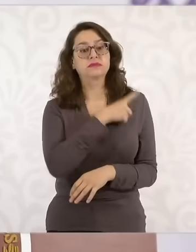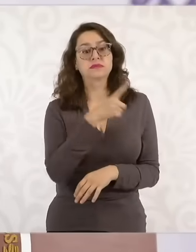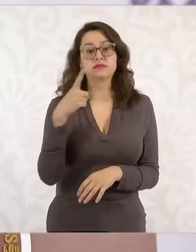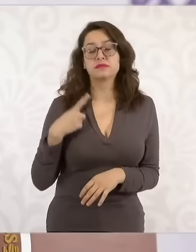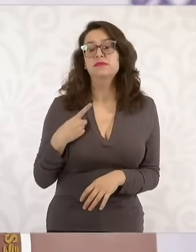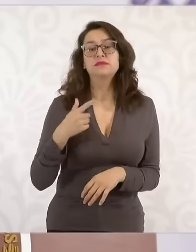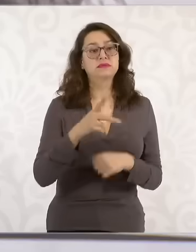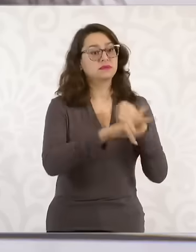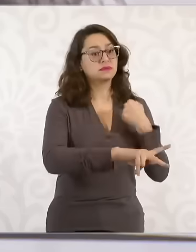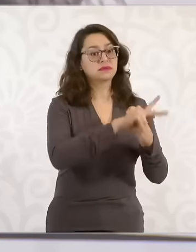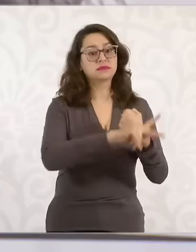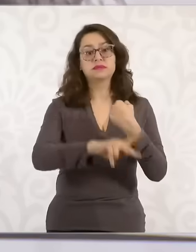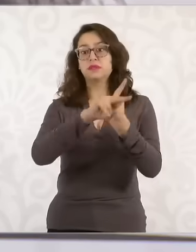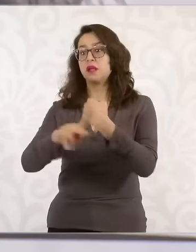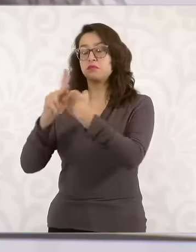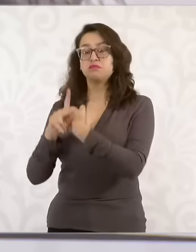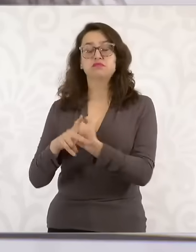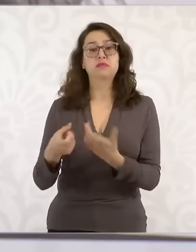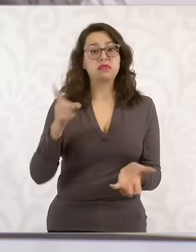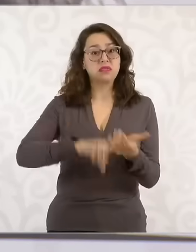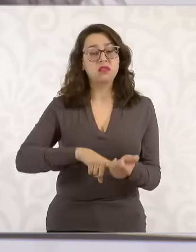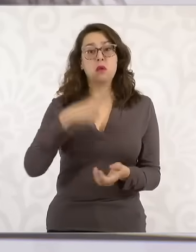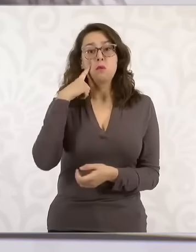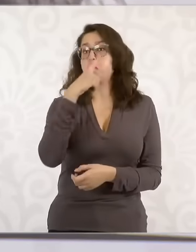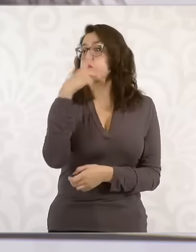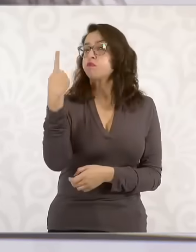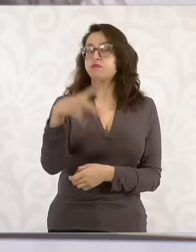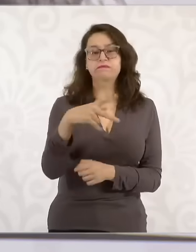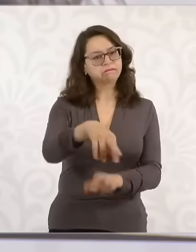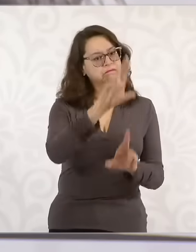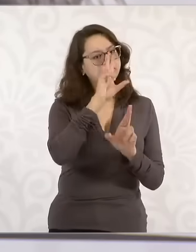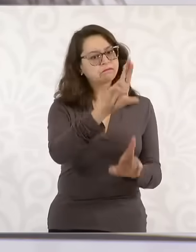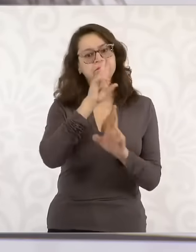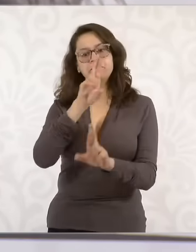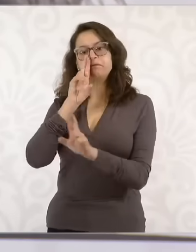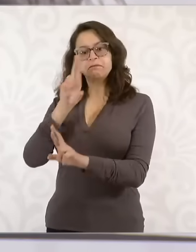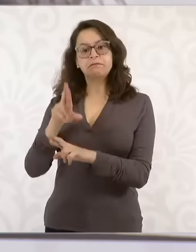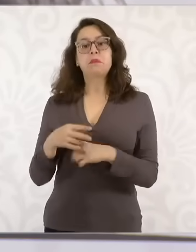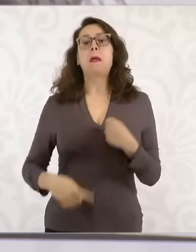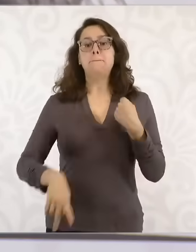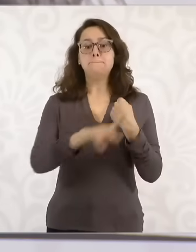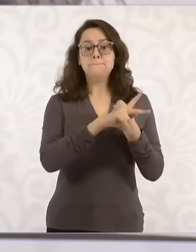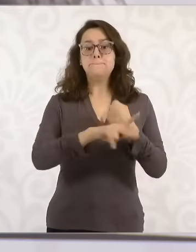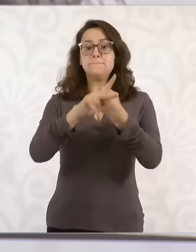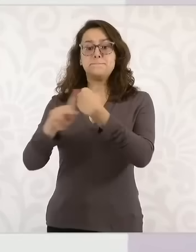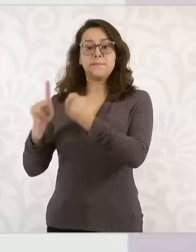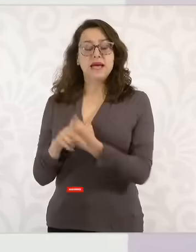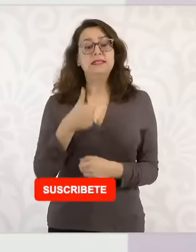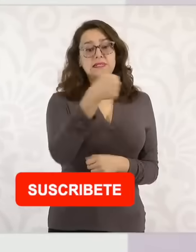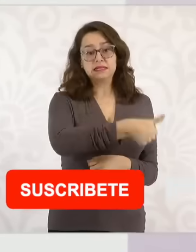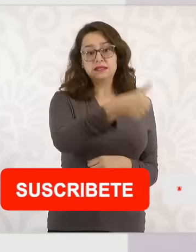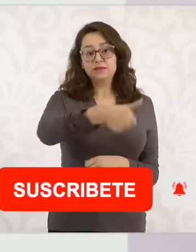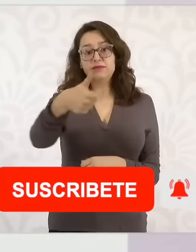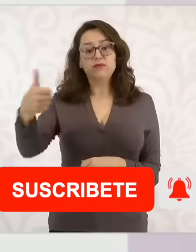restricto a la soberanía y a la autodeterminación de los pueblos. Cada nación tiene el derecho